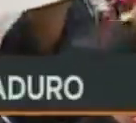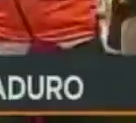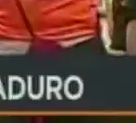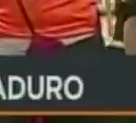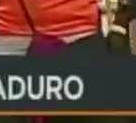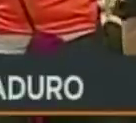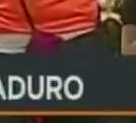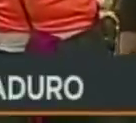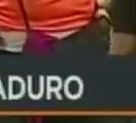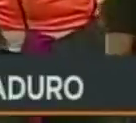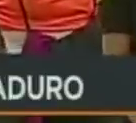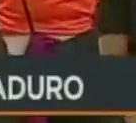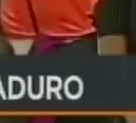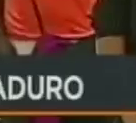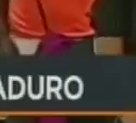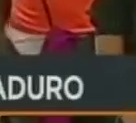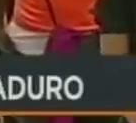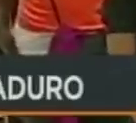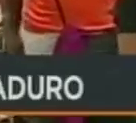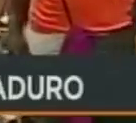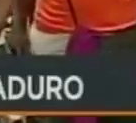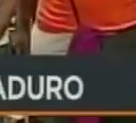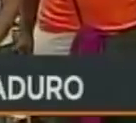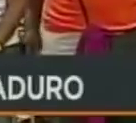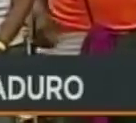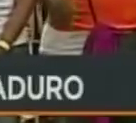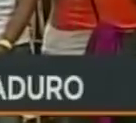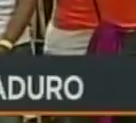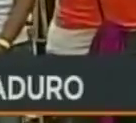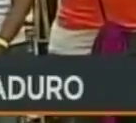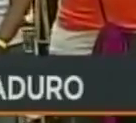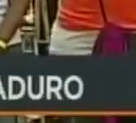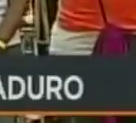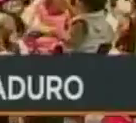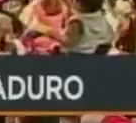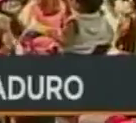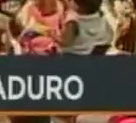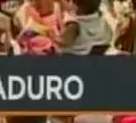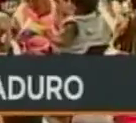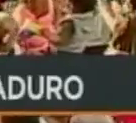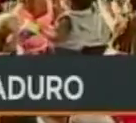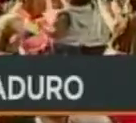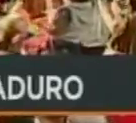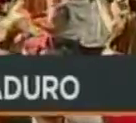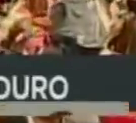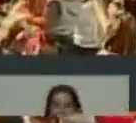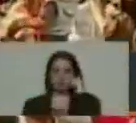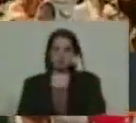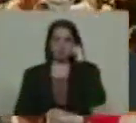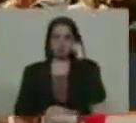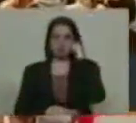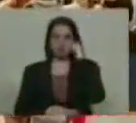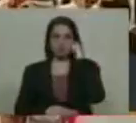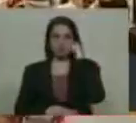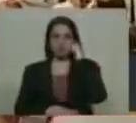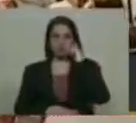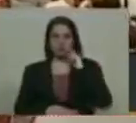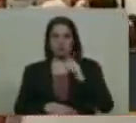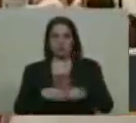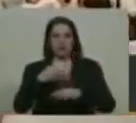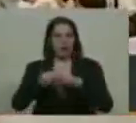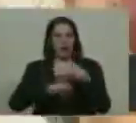ustedes tienen en mí un compañero para la vida, para la lucha, para el amor, para lo bueno, para lo grande.